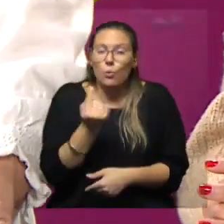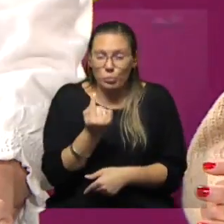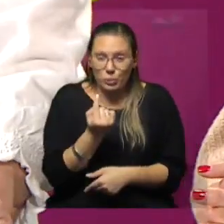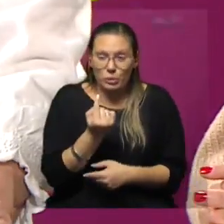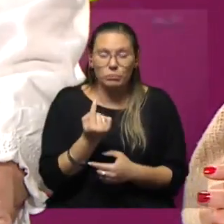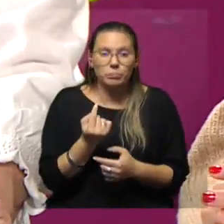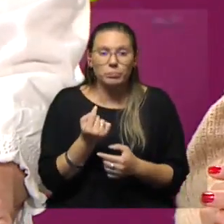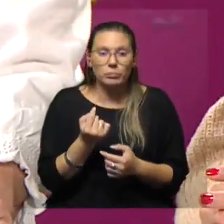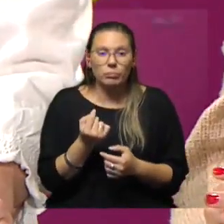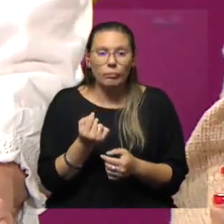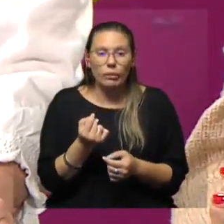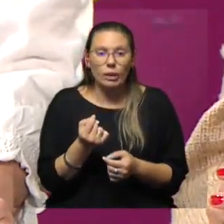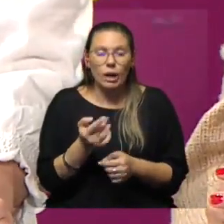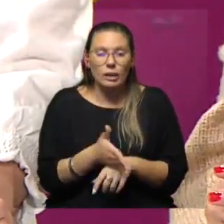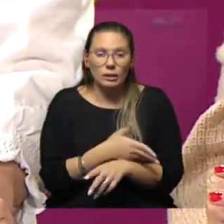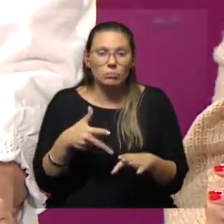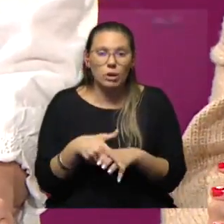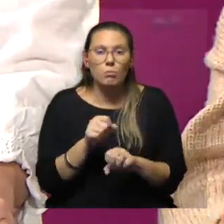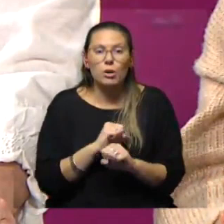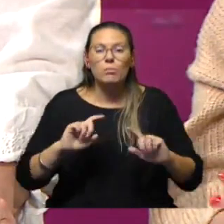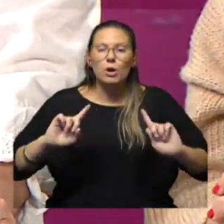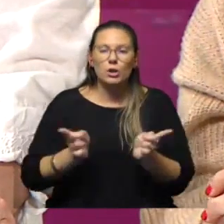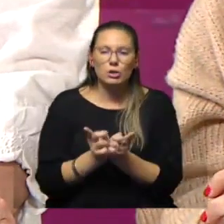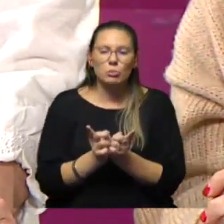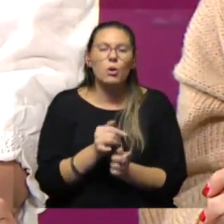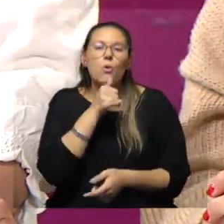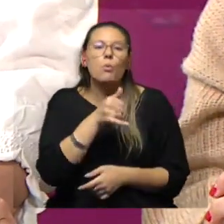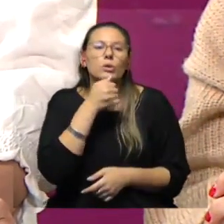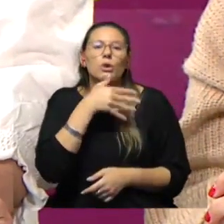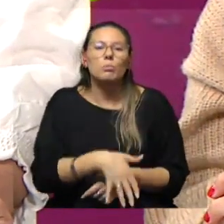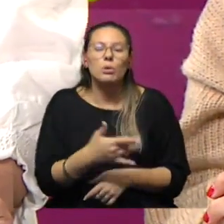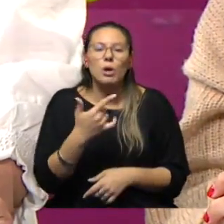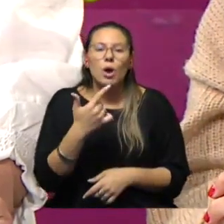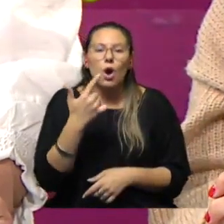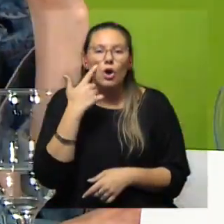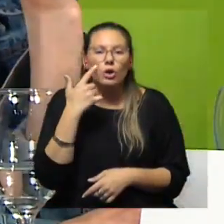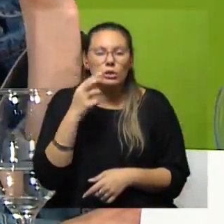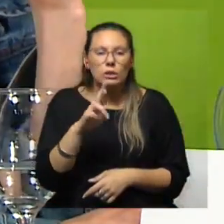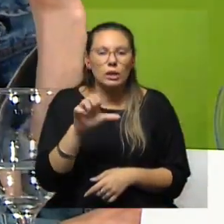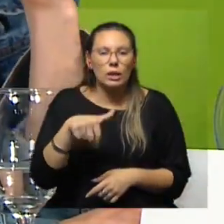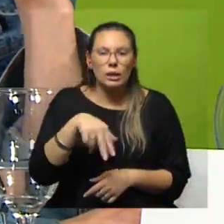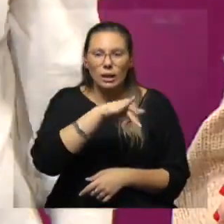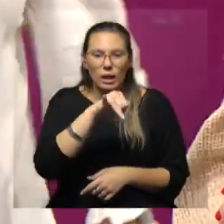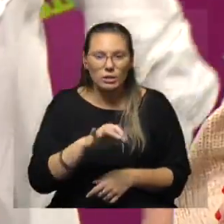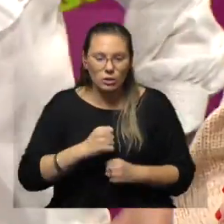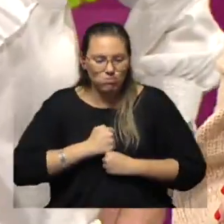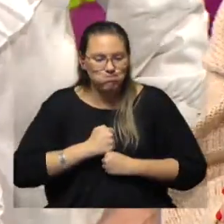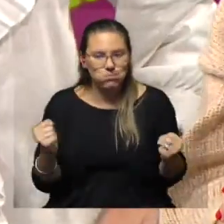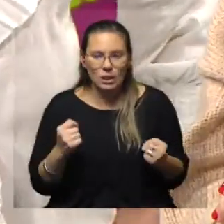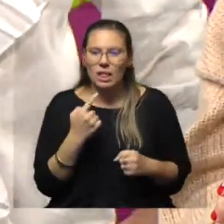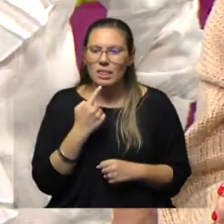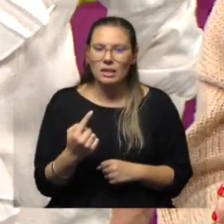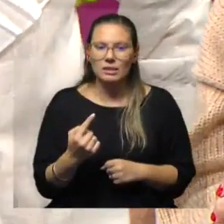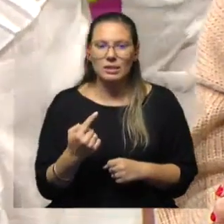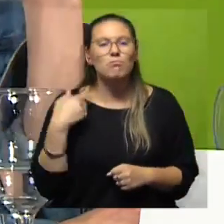nomás, sí. Para irnos. A ver si en un minuto puedes resumir la anécdota hermosa de cuando conociste a Renzo. O sea, cuando tomaste el coraje para decirle,